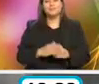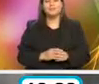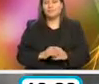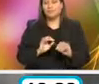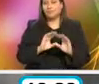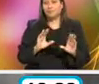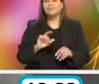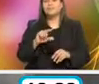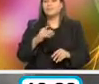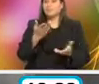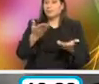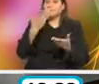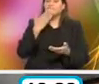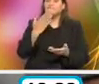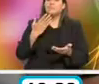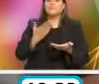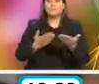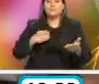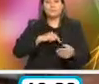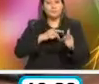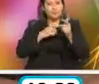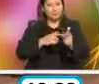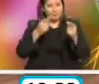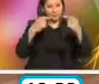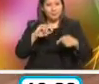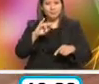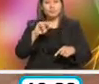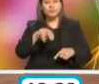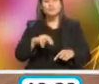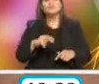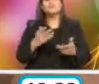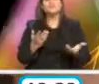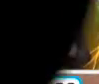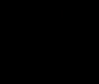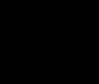éxito. Dale, muchas gracias. Que les vaya muy bien. Nosotros vamos a continuar contigo, Juan. ¿Qué nos tienes después del teatro?